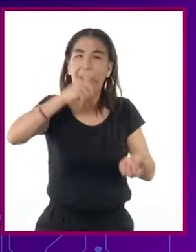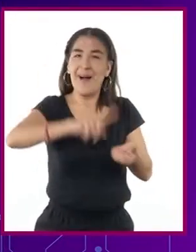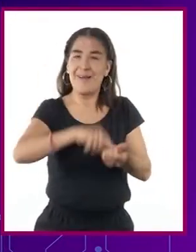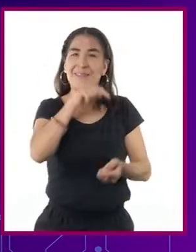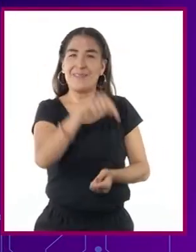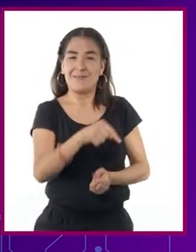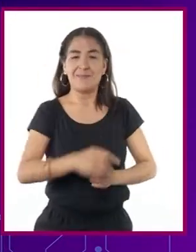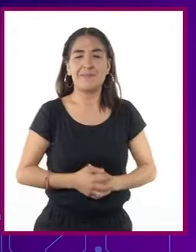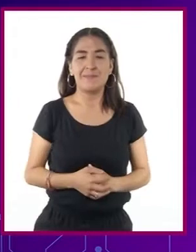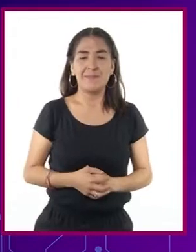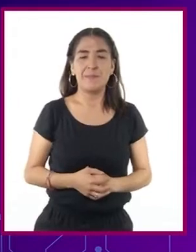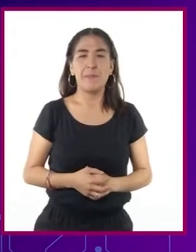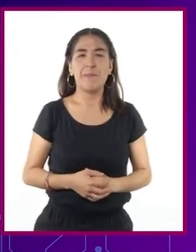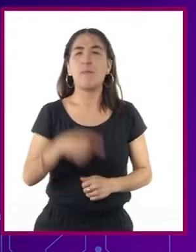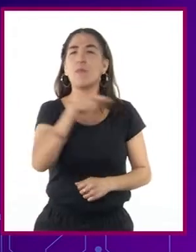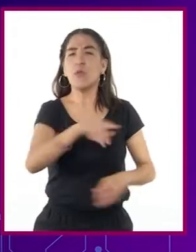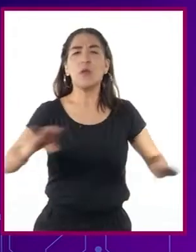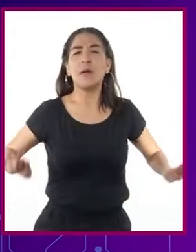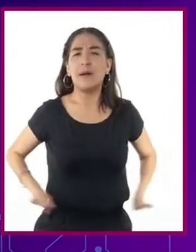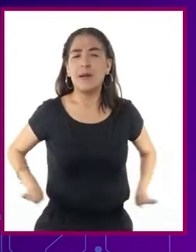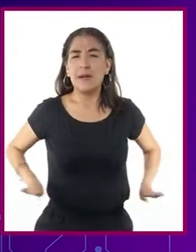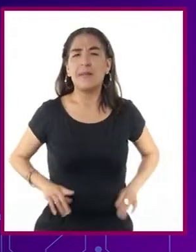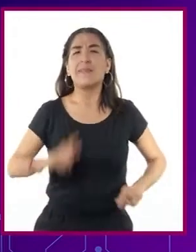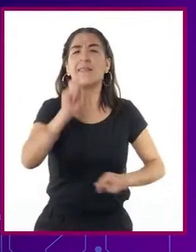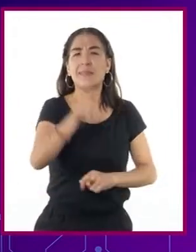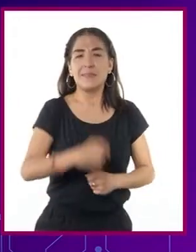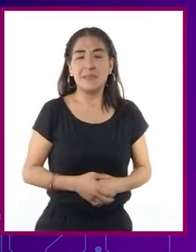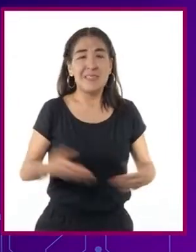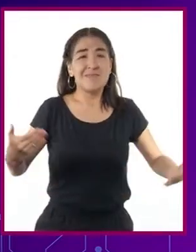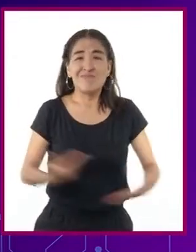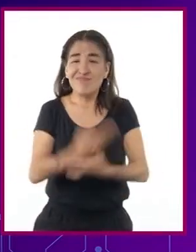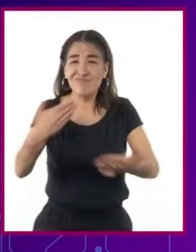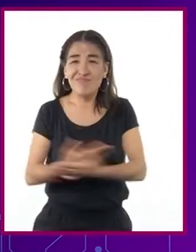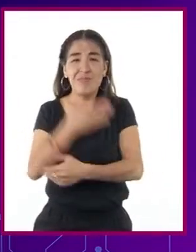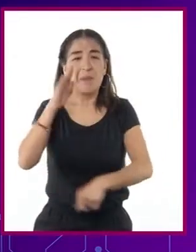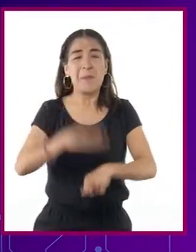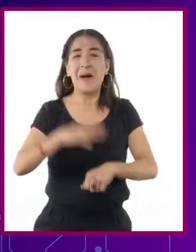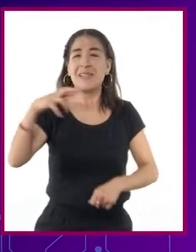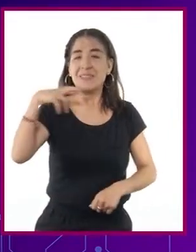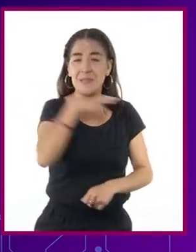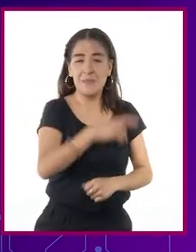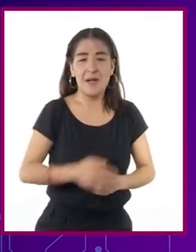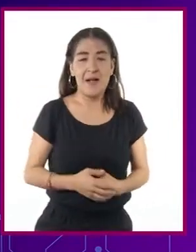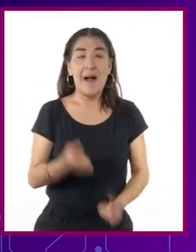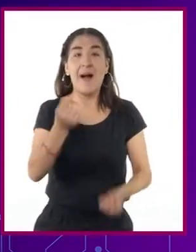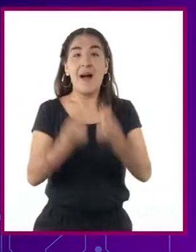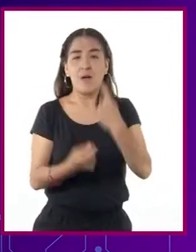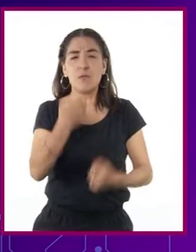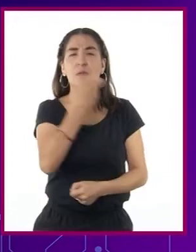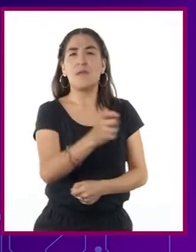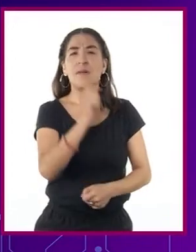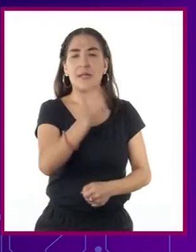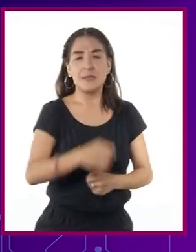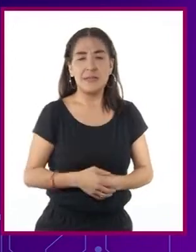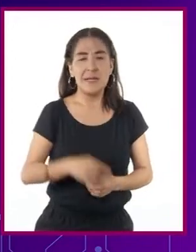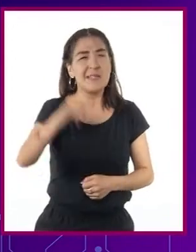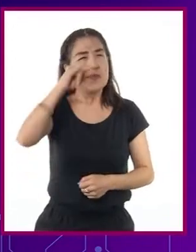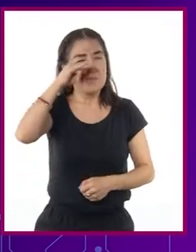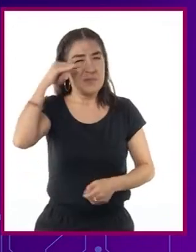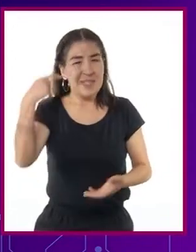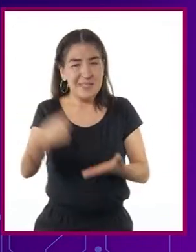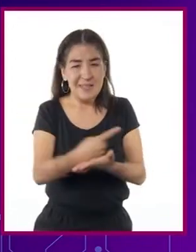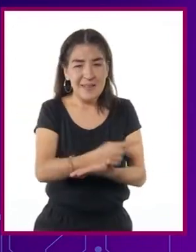microscopio. Una de sus características es que se reproducen muy rápidamente. Algunos de estos pueden ser los microbios,